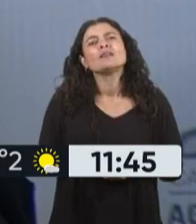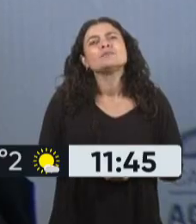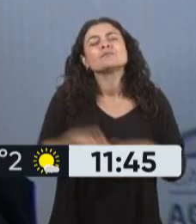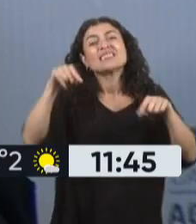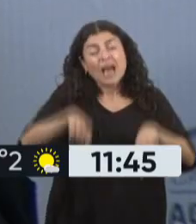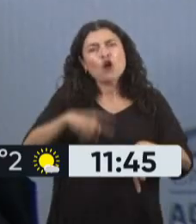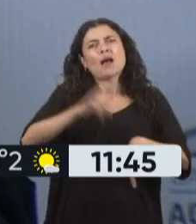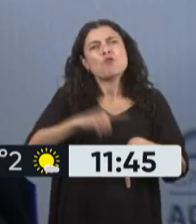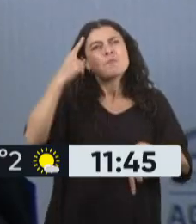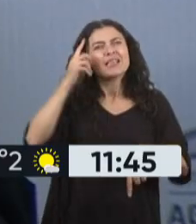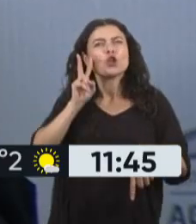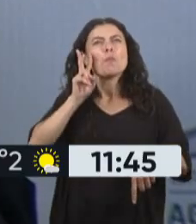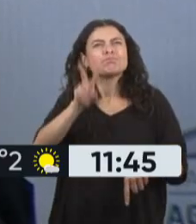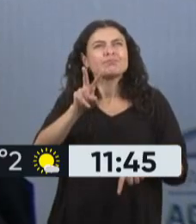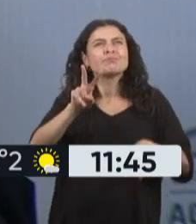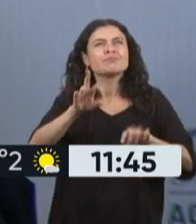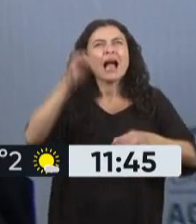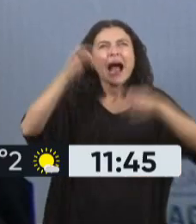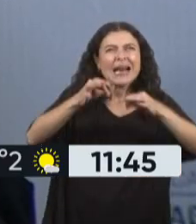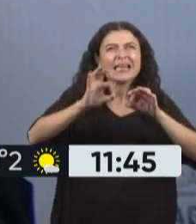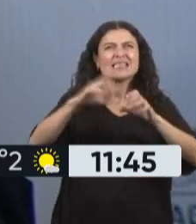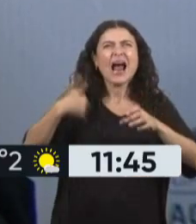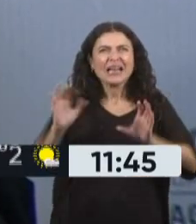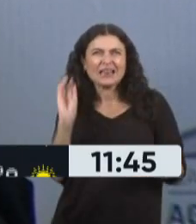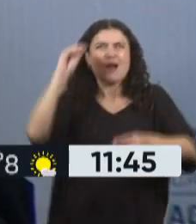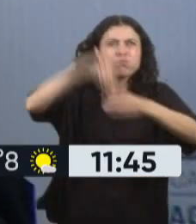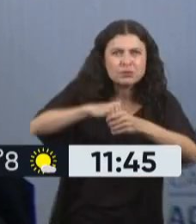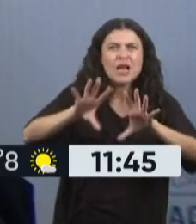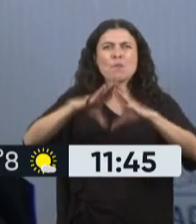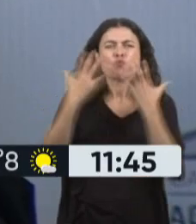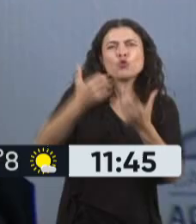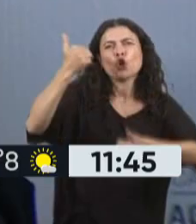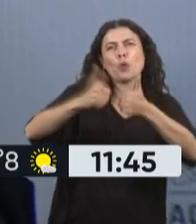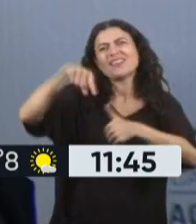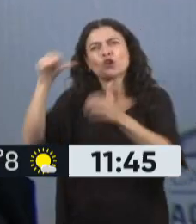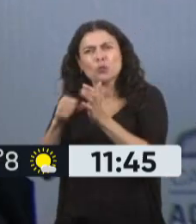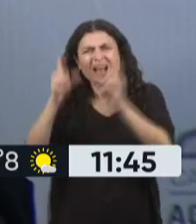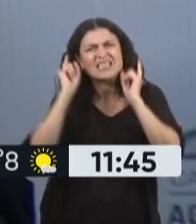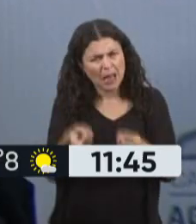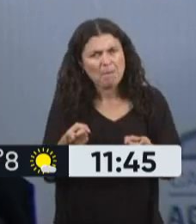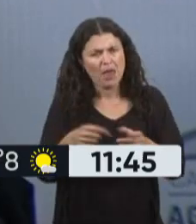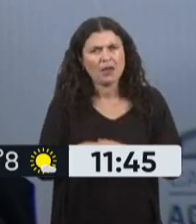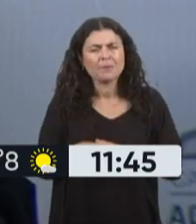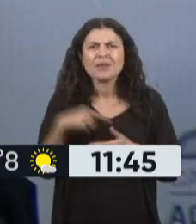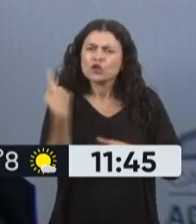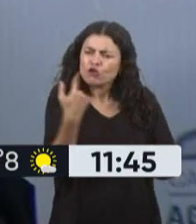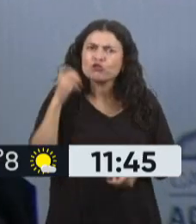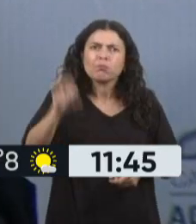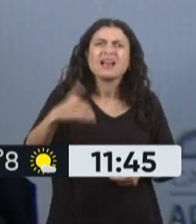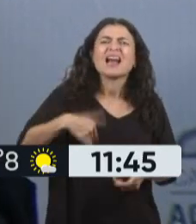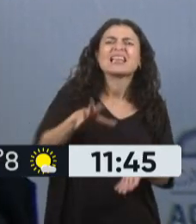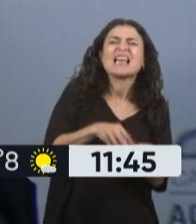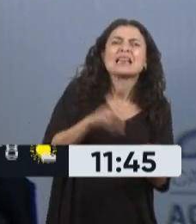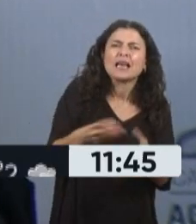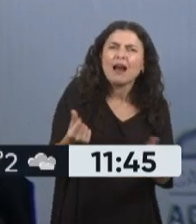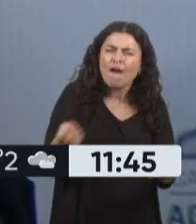para volver a ver el mundo bajo los ojos de la abundancia. Y Argentina es el país más abundante del mundo. Tenemos la tierra más fértil del planeta y el